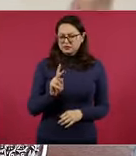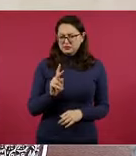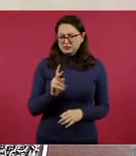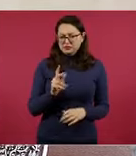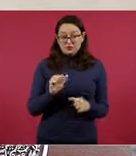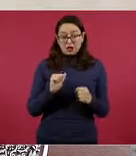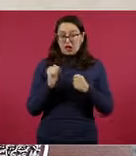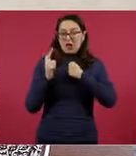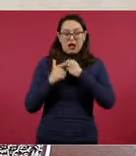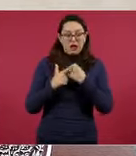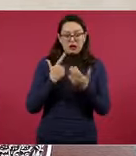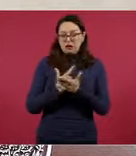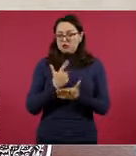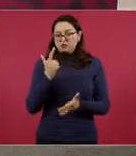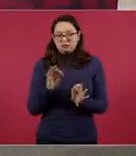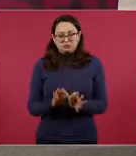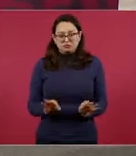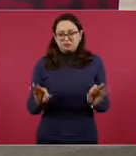importante.